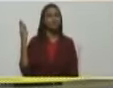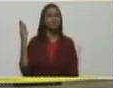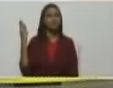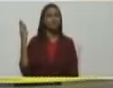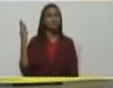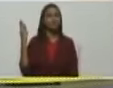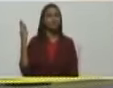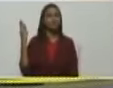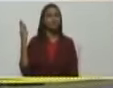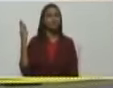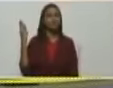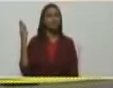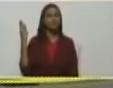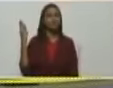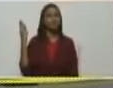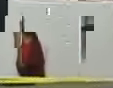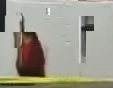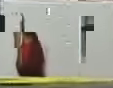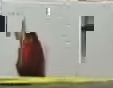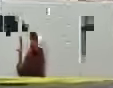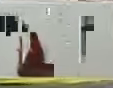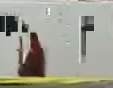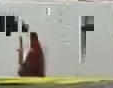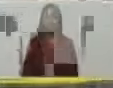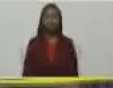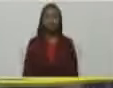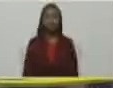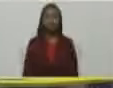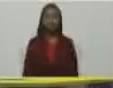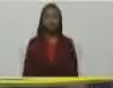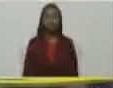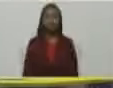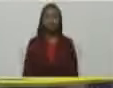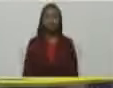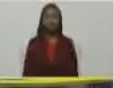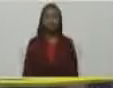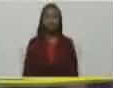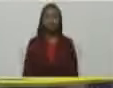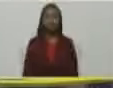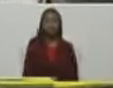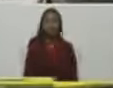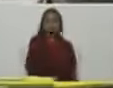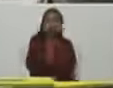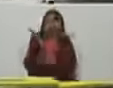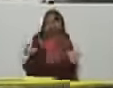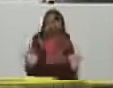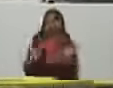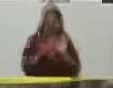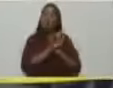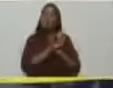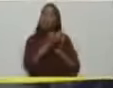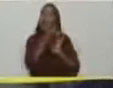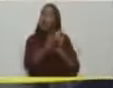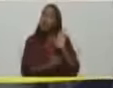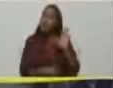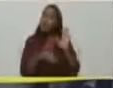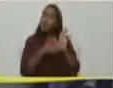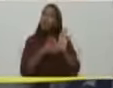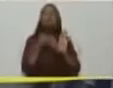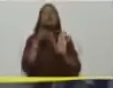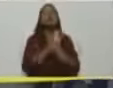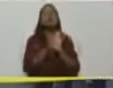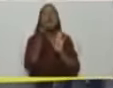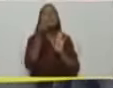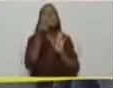De términos bases. eléctrica y precios aplicables a